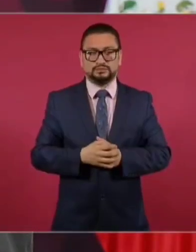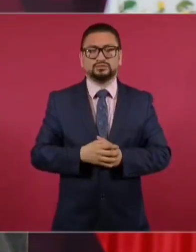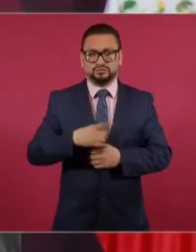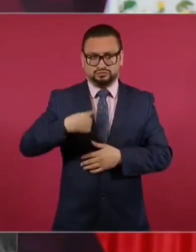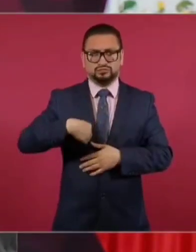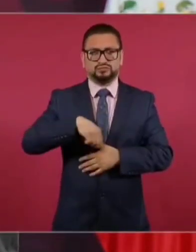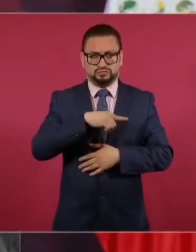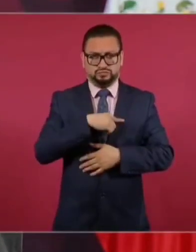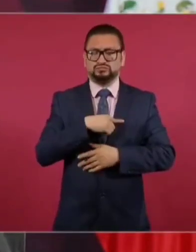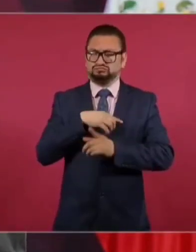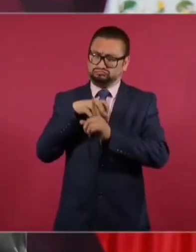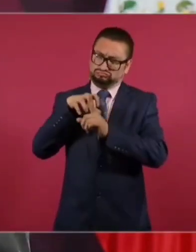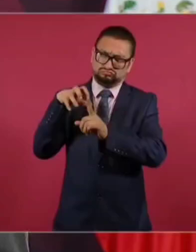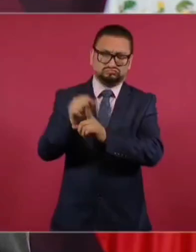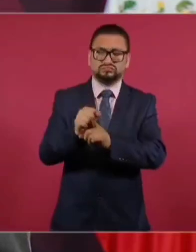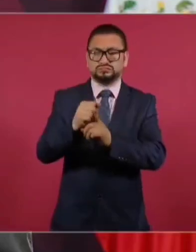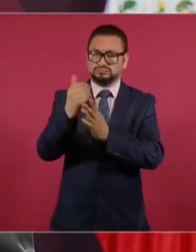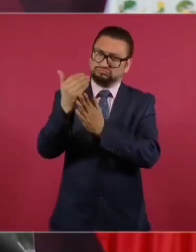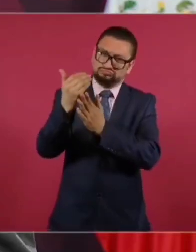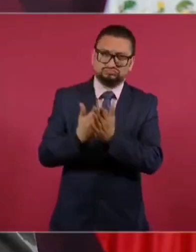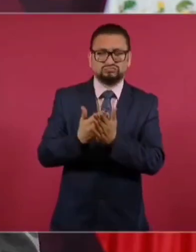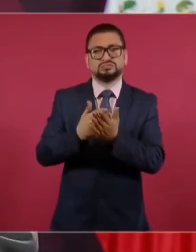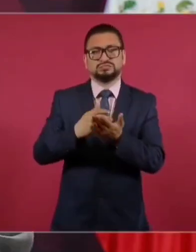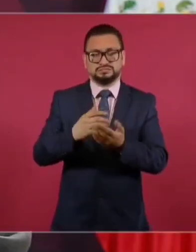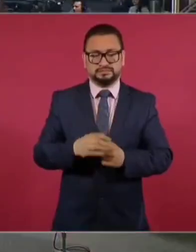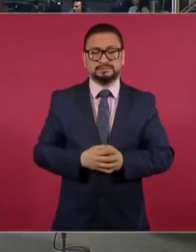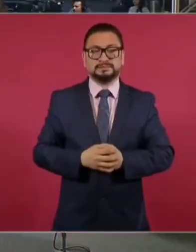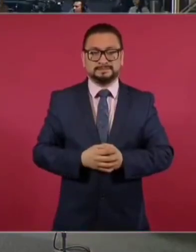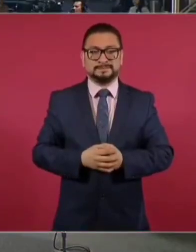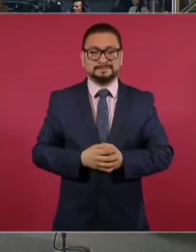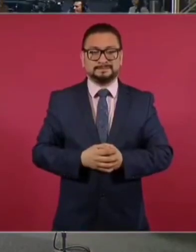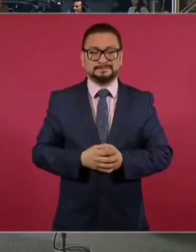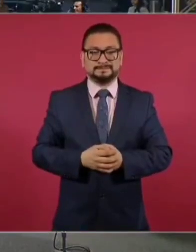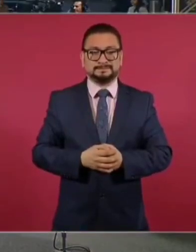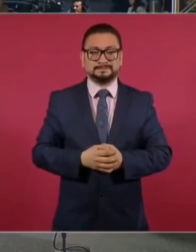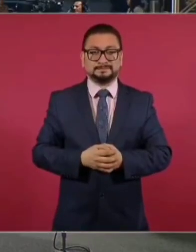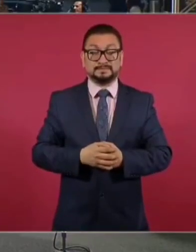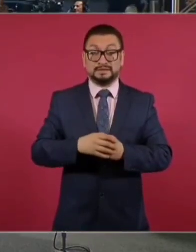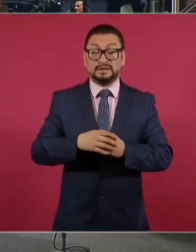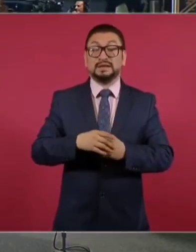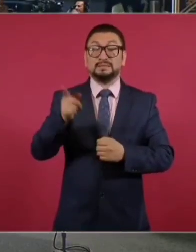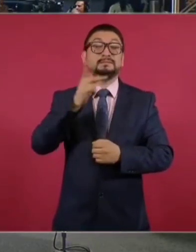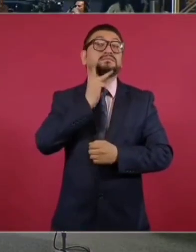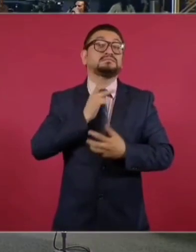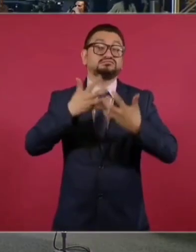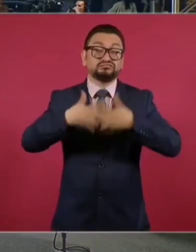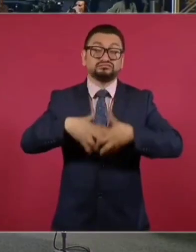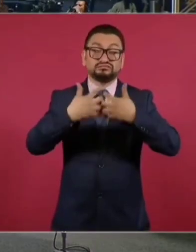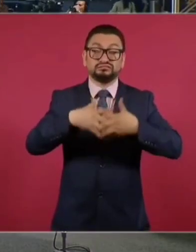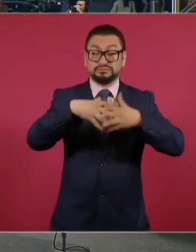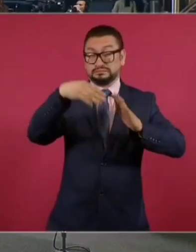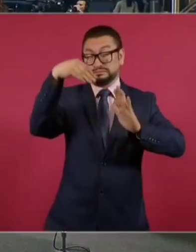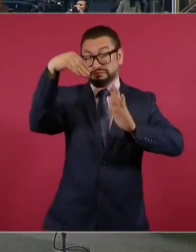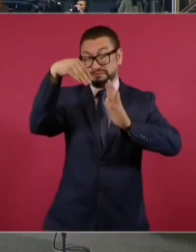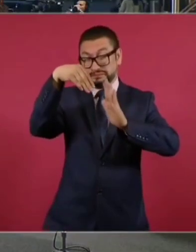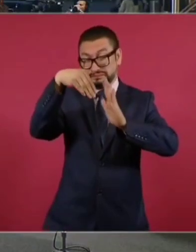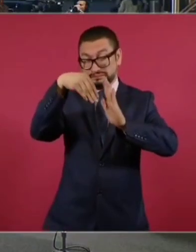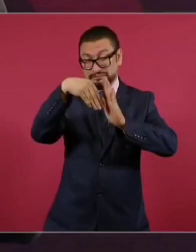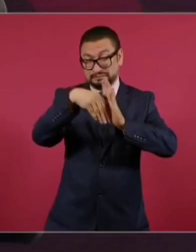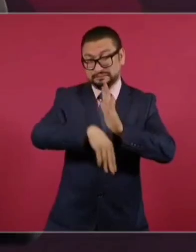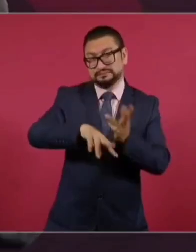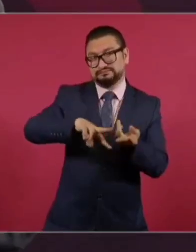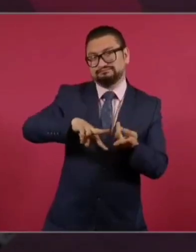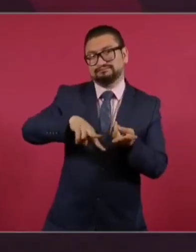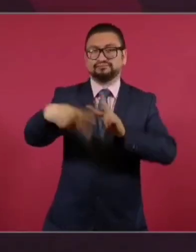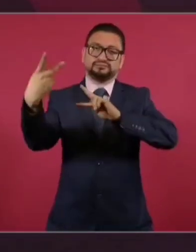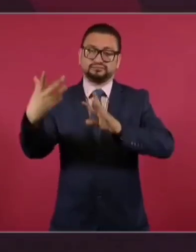Logramos revertir la caída en la producción. Estamos hablando nada